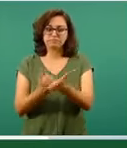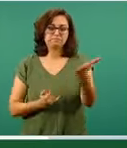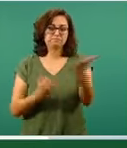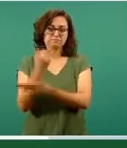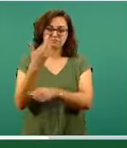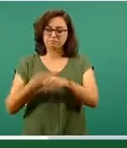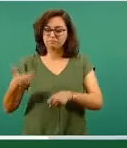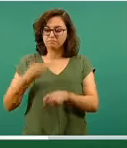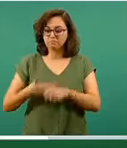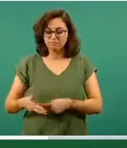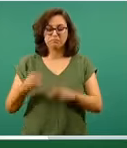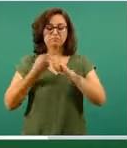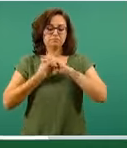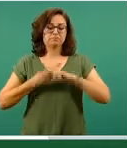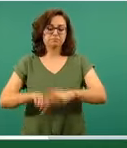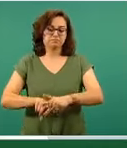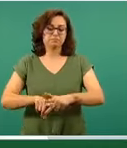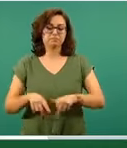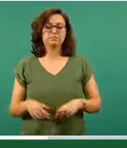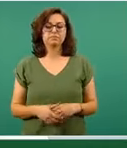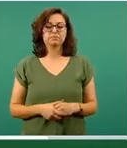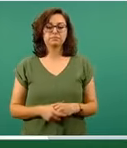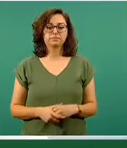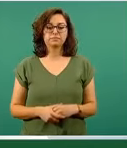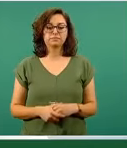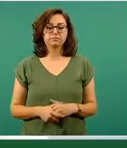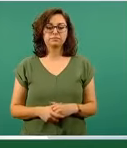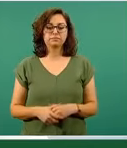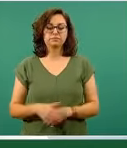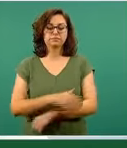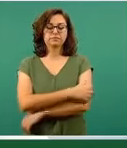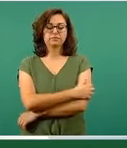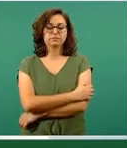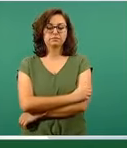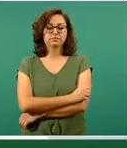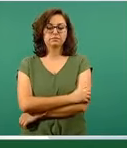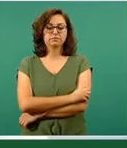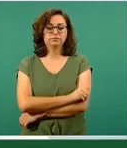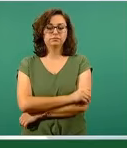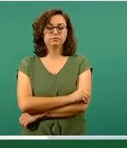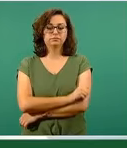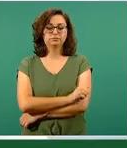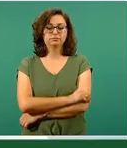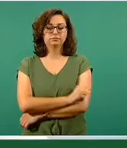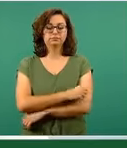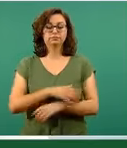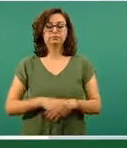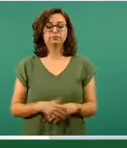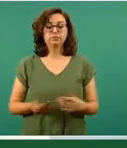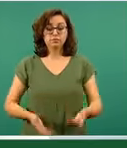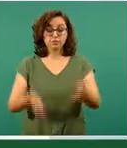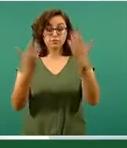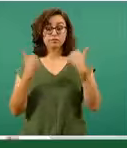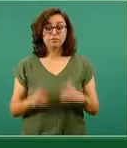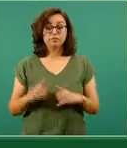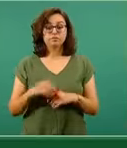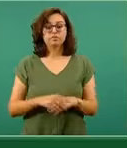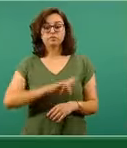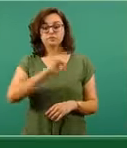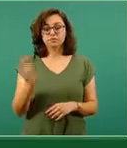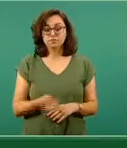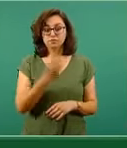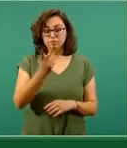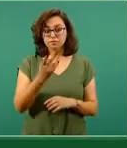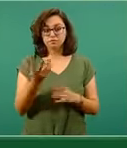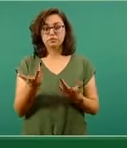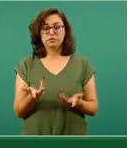operación y se incluyó como grupo prioritario. Con respecto a la pregunta esta sobre el último detalle, que es un problema